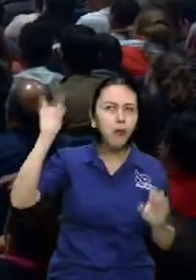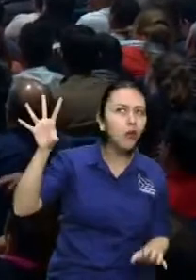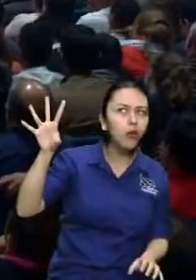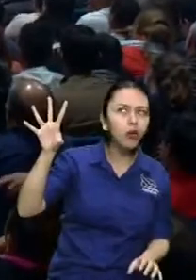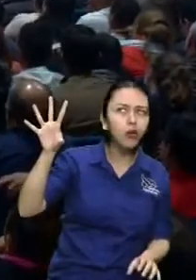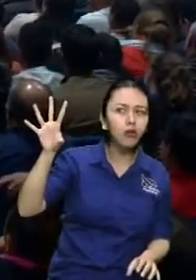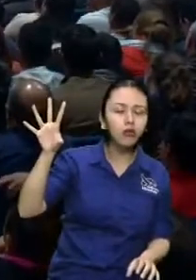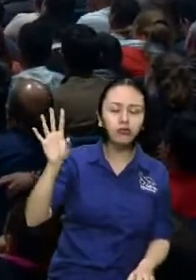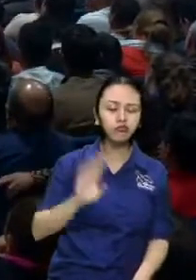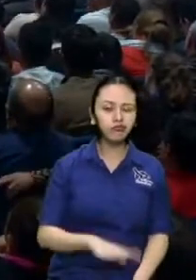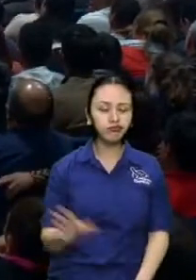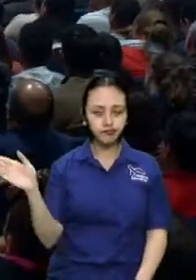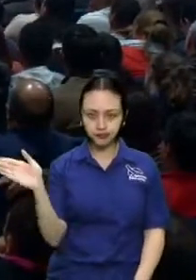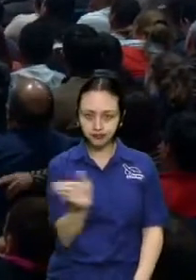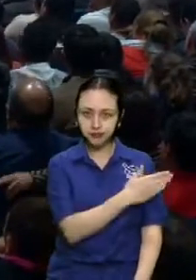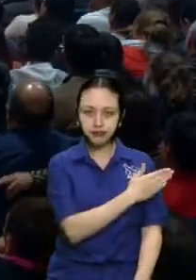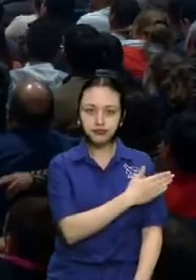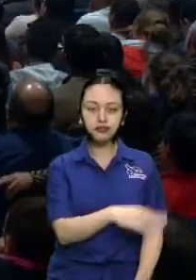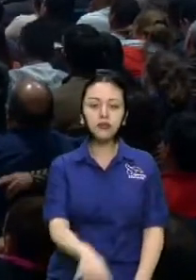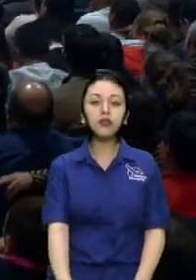De hortaliza a árbol